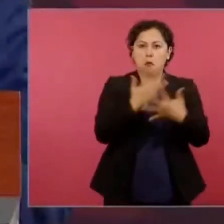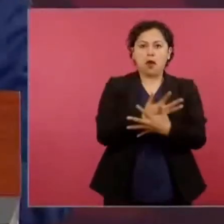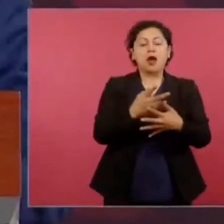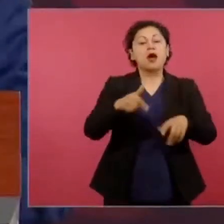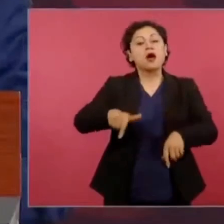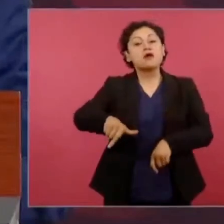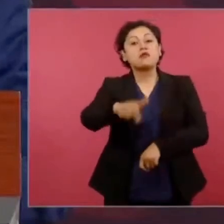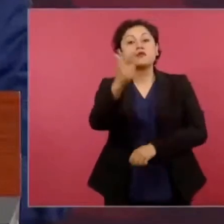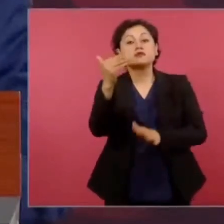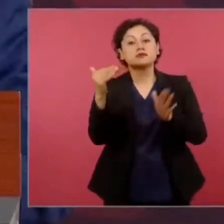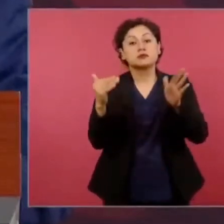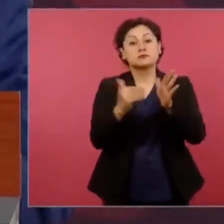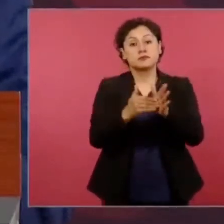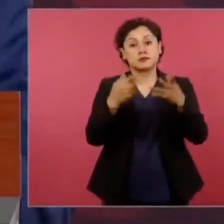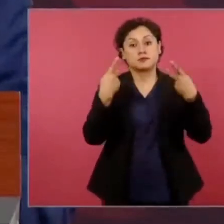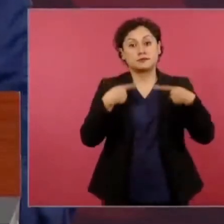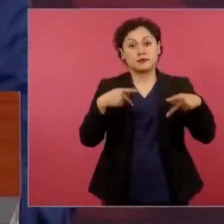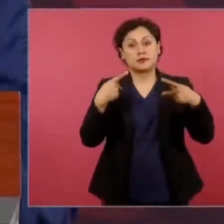diarios